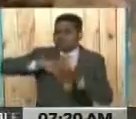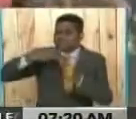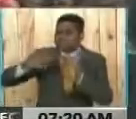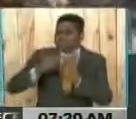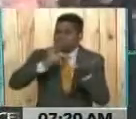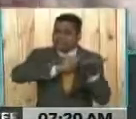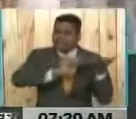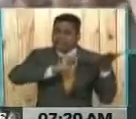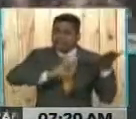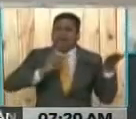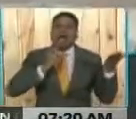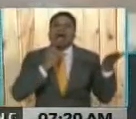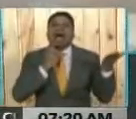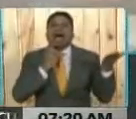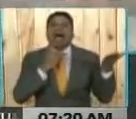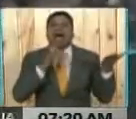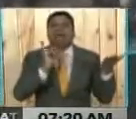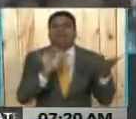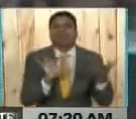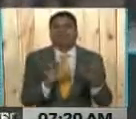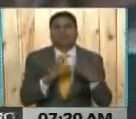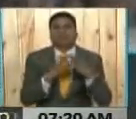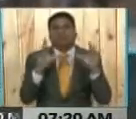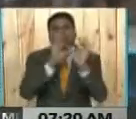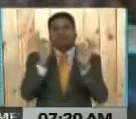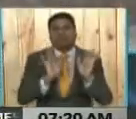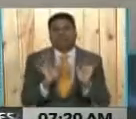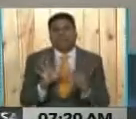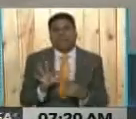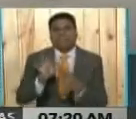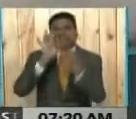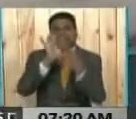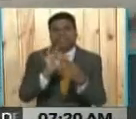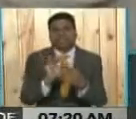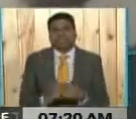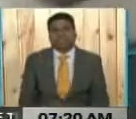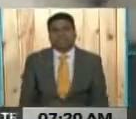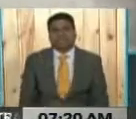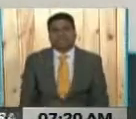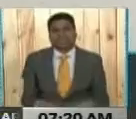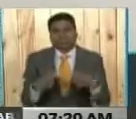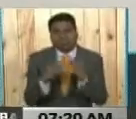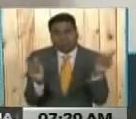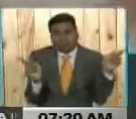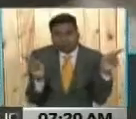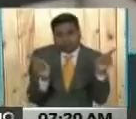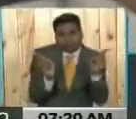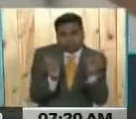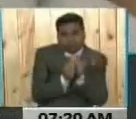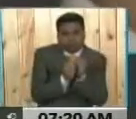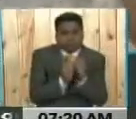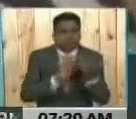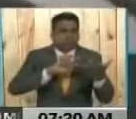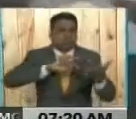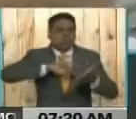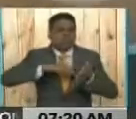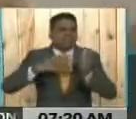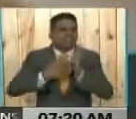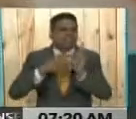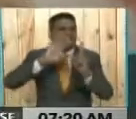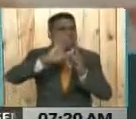cultura toma un peso específico en su síntesis, en lo que corresponde al oficio